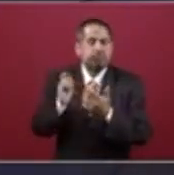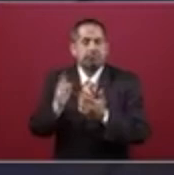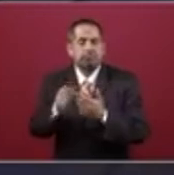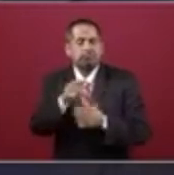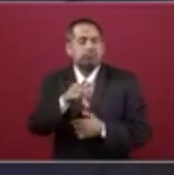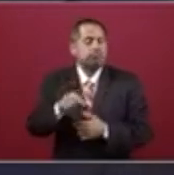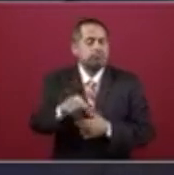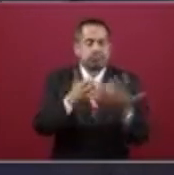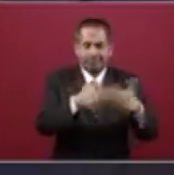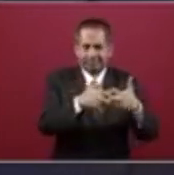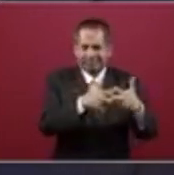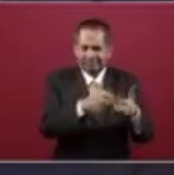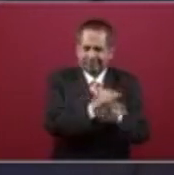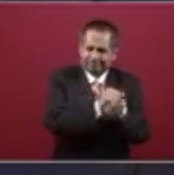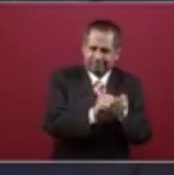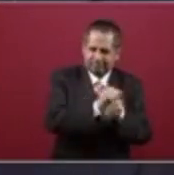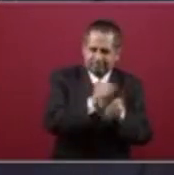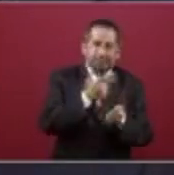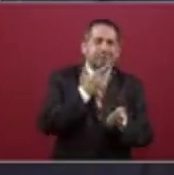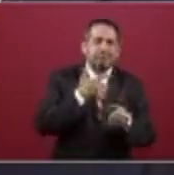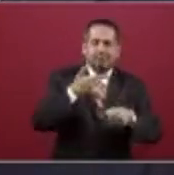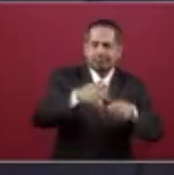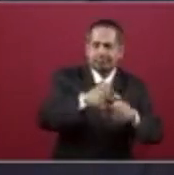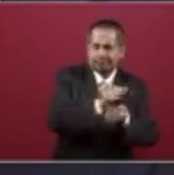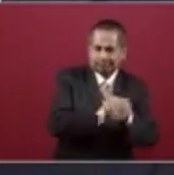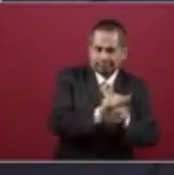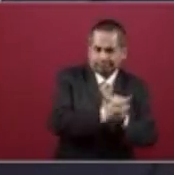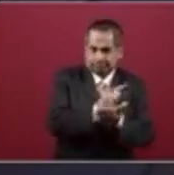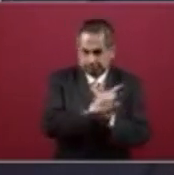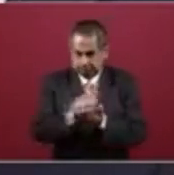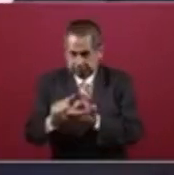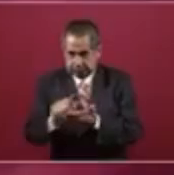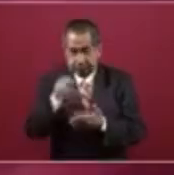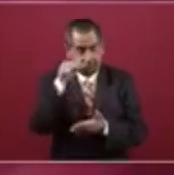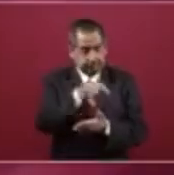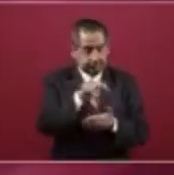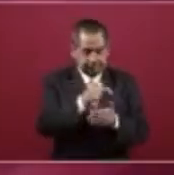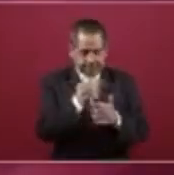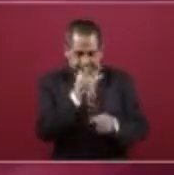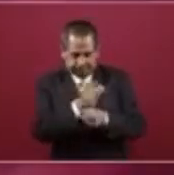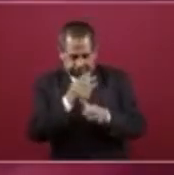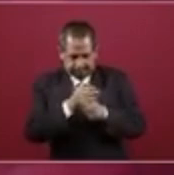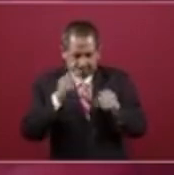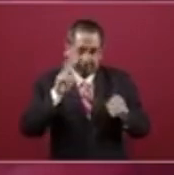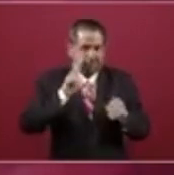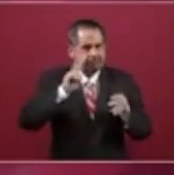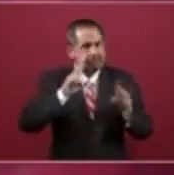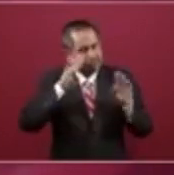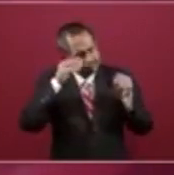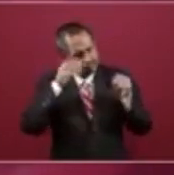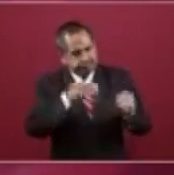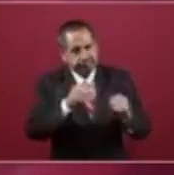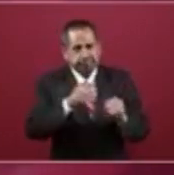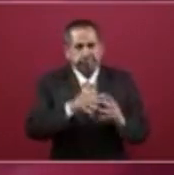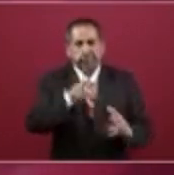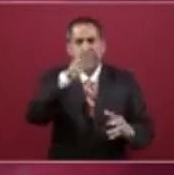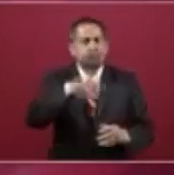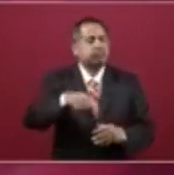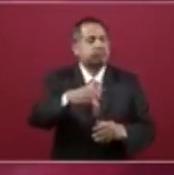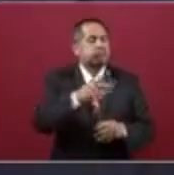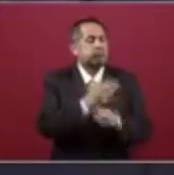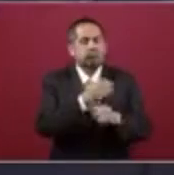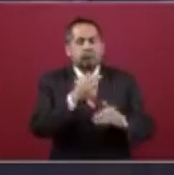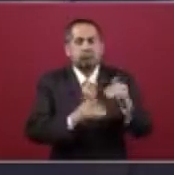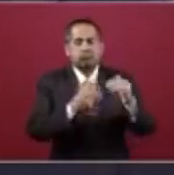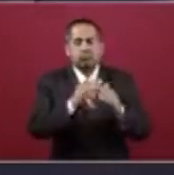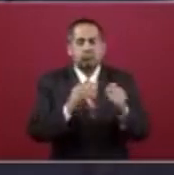las refinerías, se va a procurar que la mayor parte de las obras se